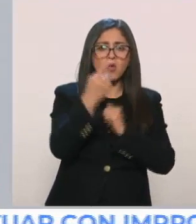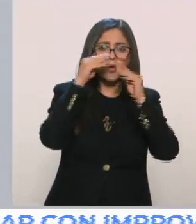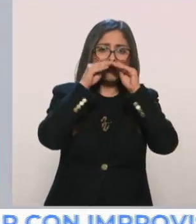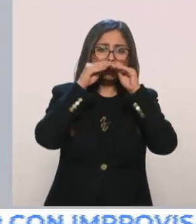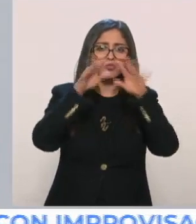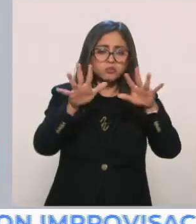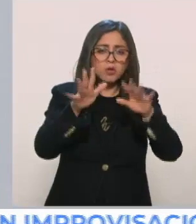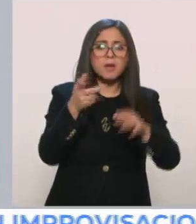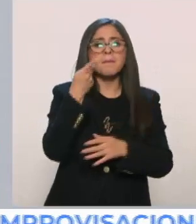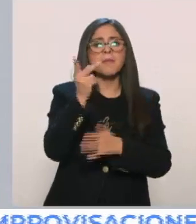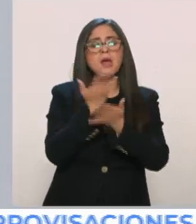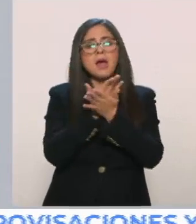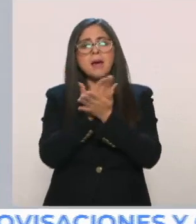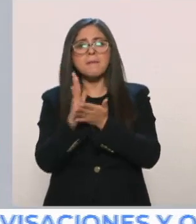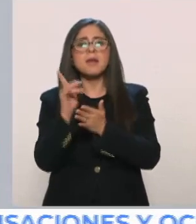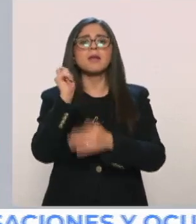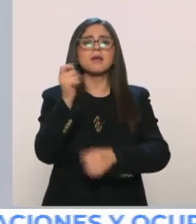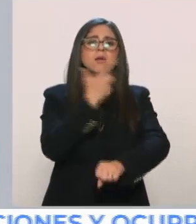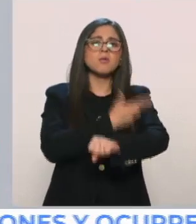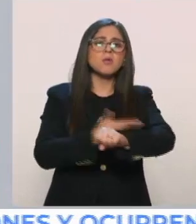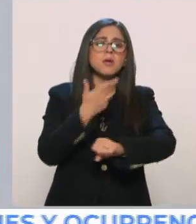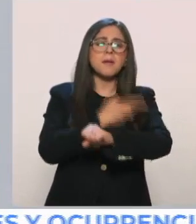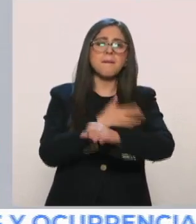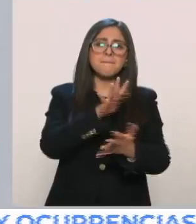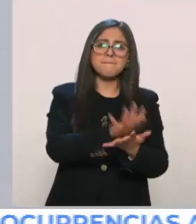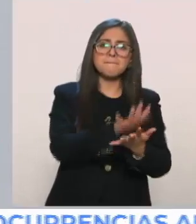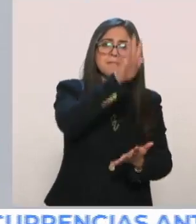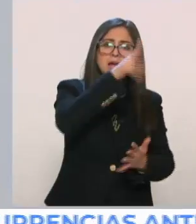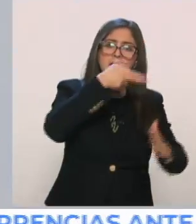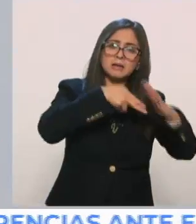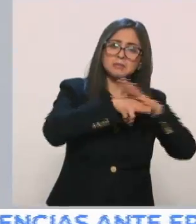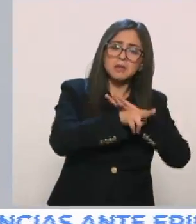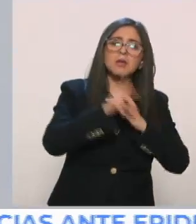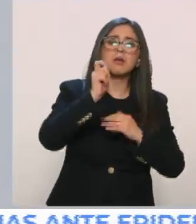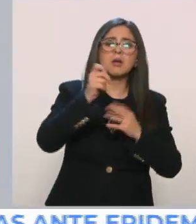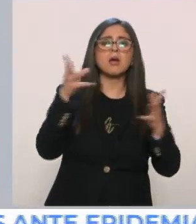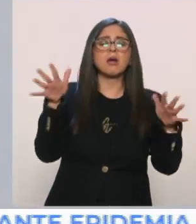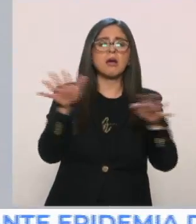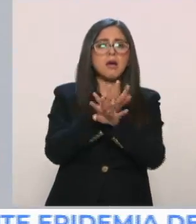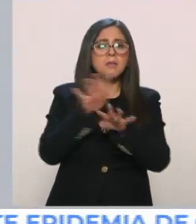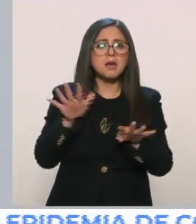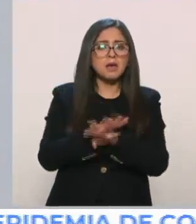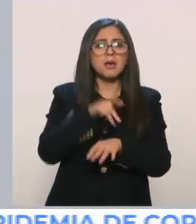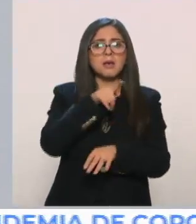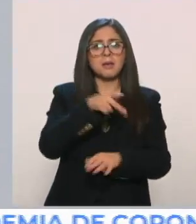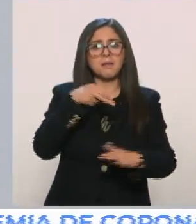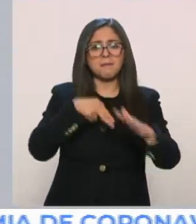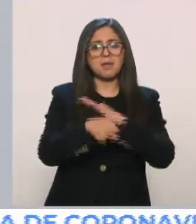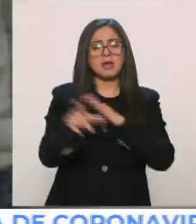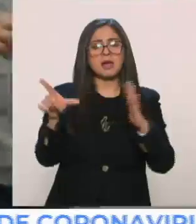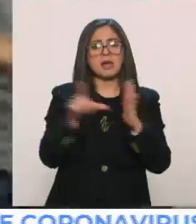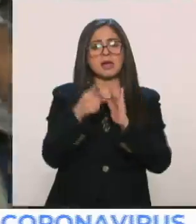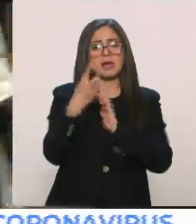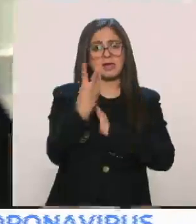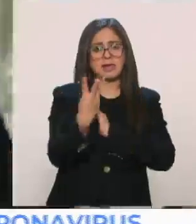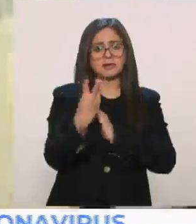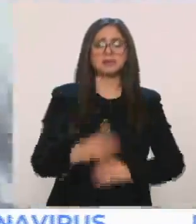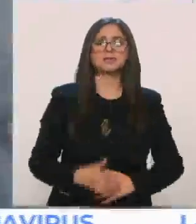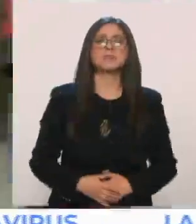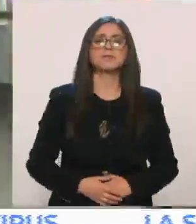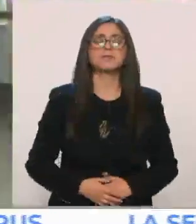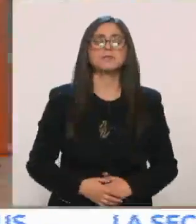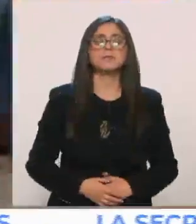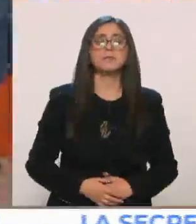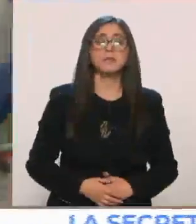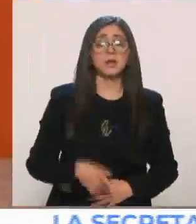otro lado, con recursos propios del metro va a haber la renovación de una parte muy importante de los trenes de la línea 3.